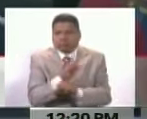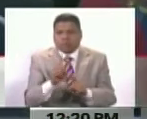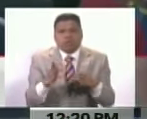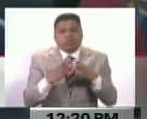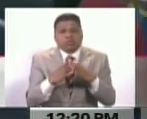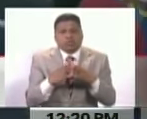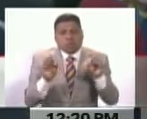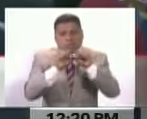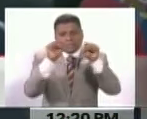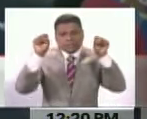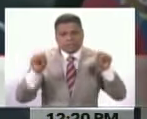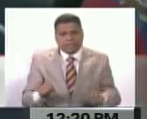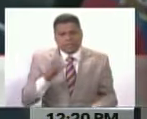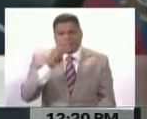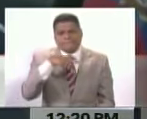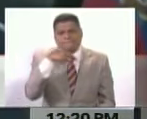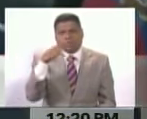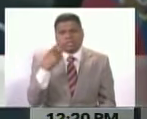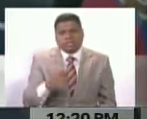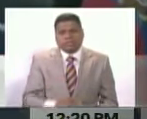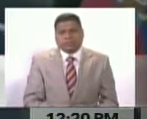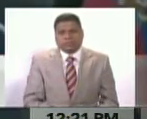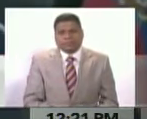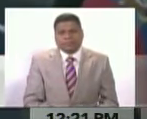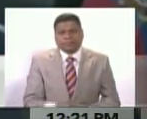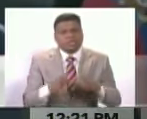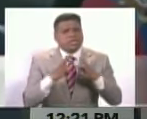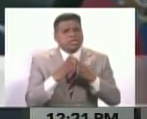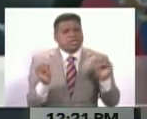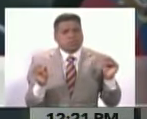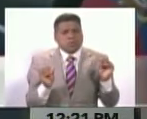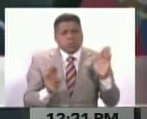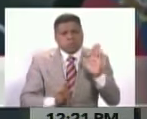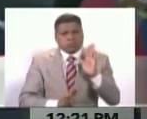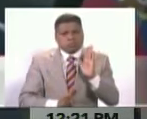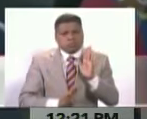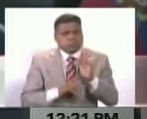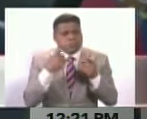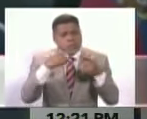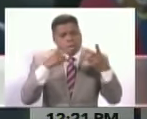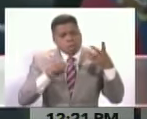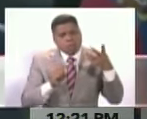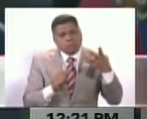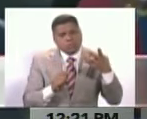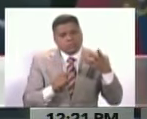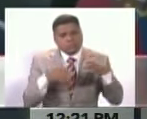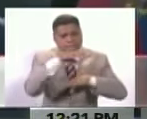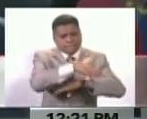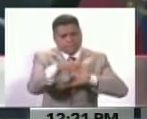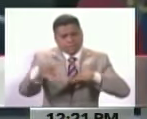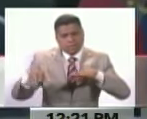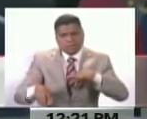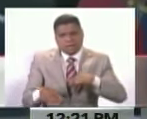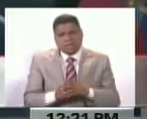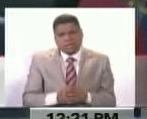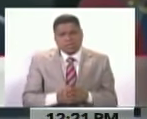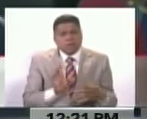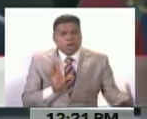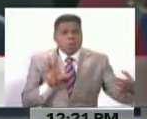políticos, más allá de nuestras reivindicaciones locales, regionales. Esto es lo que nos une,